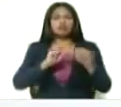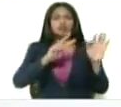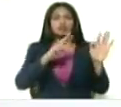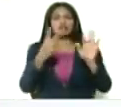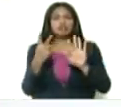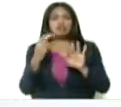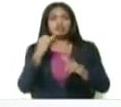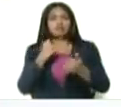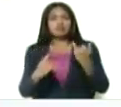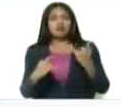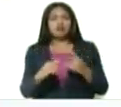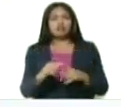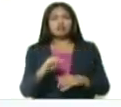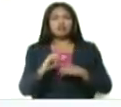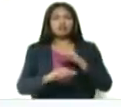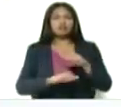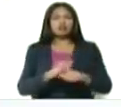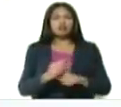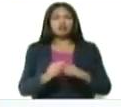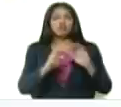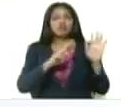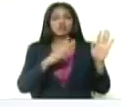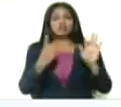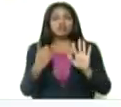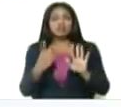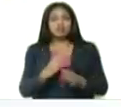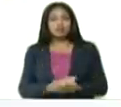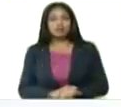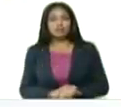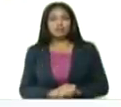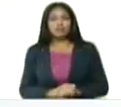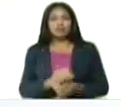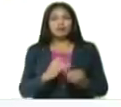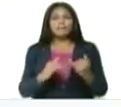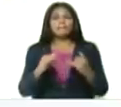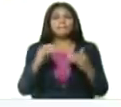XVII, finales del siglo XVII, 1696,